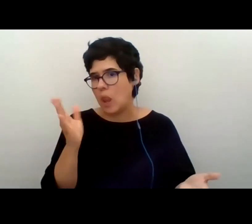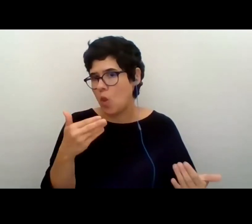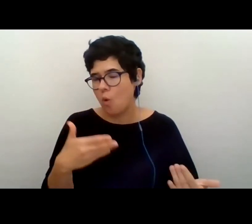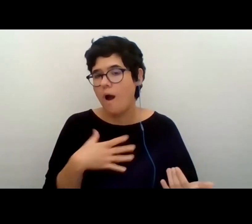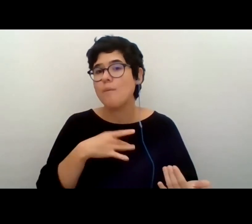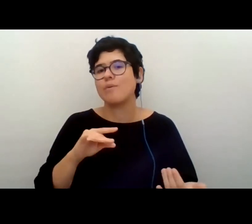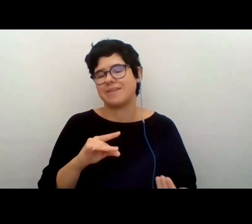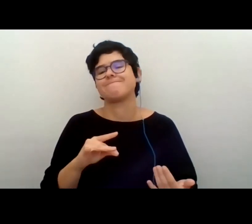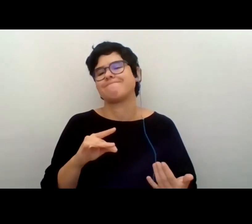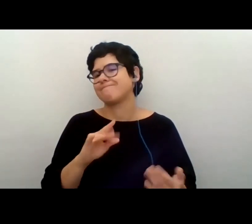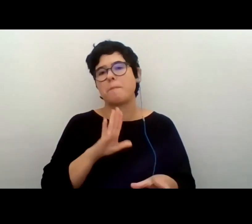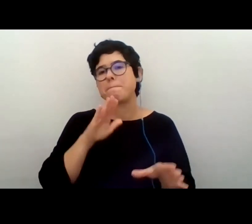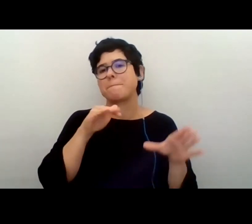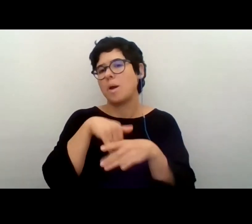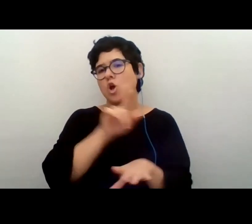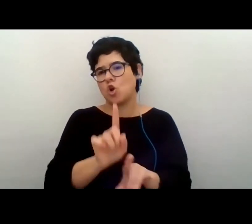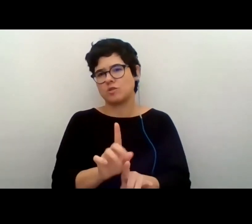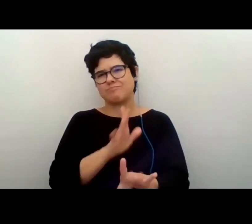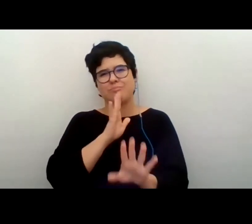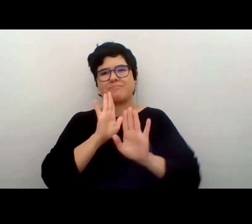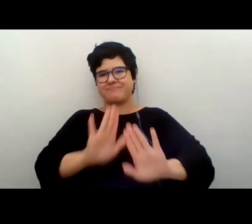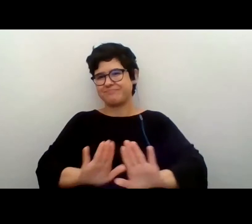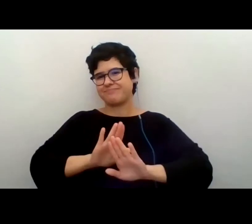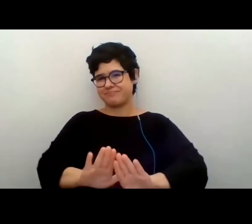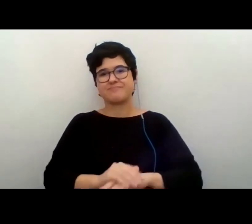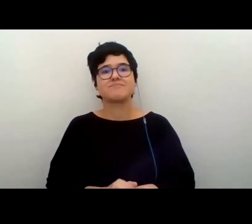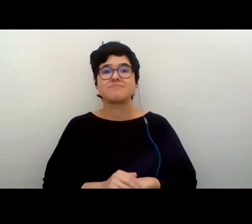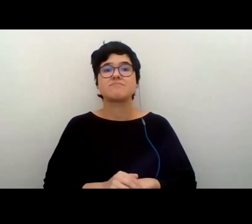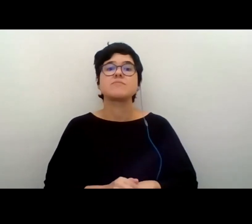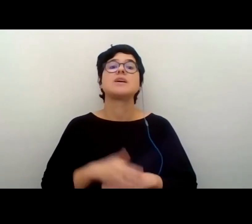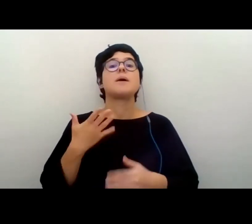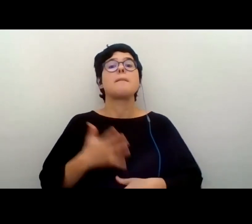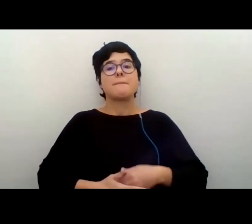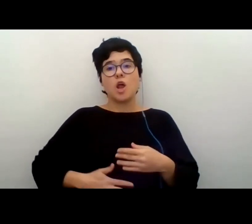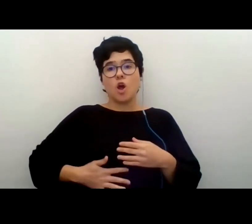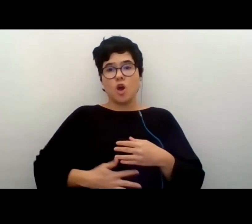meterte. La probiota, parece que hay estudios cada vez más